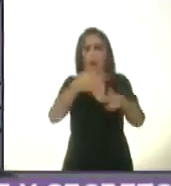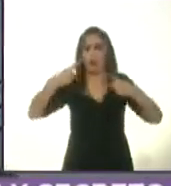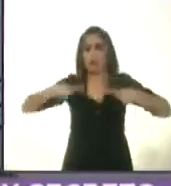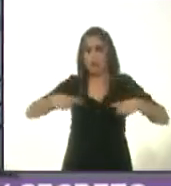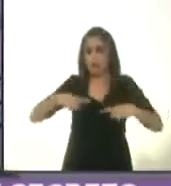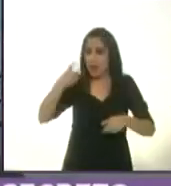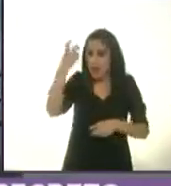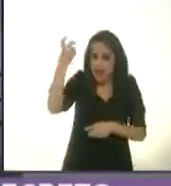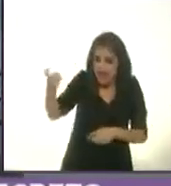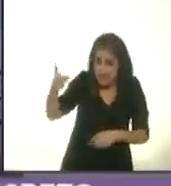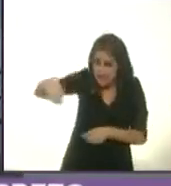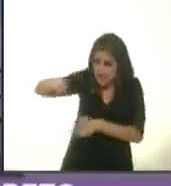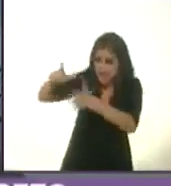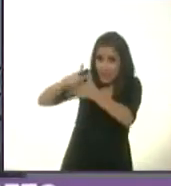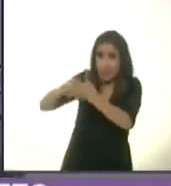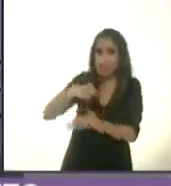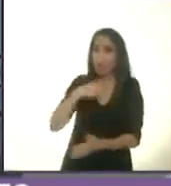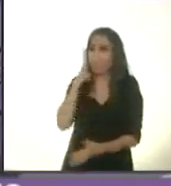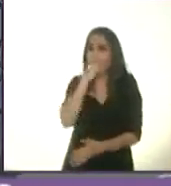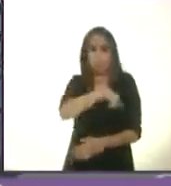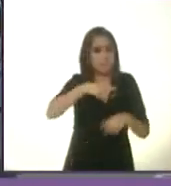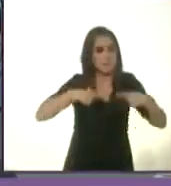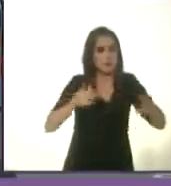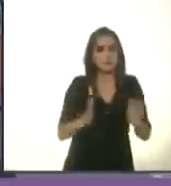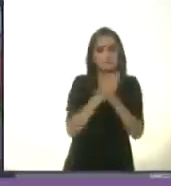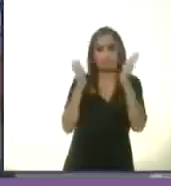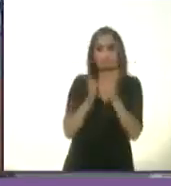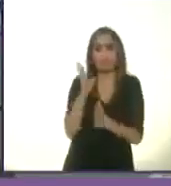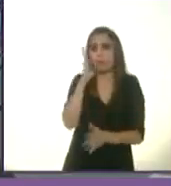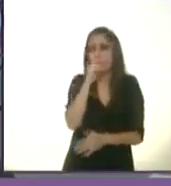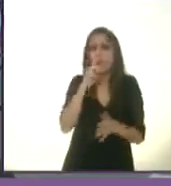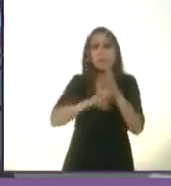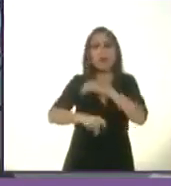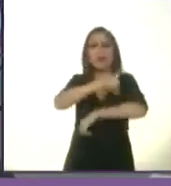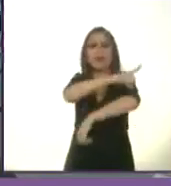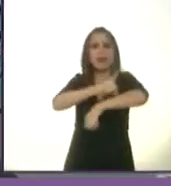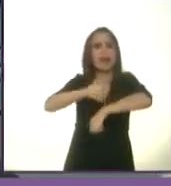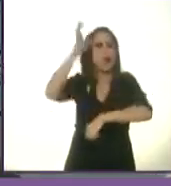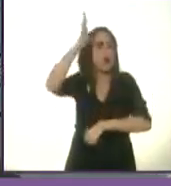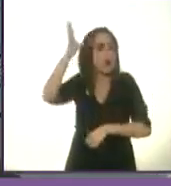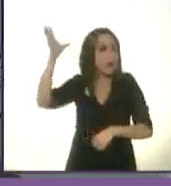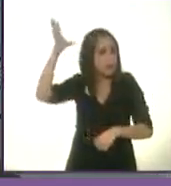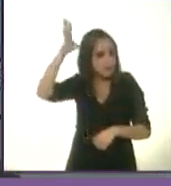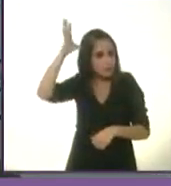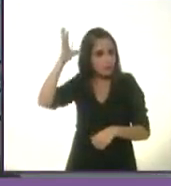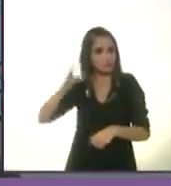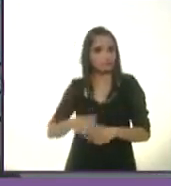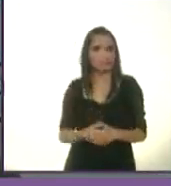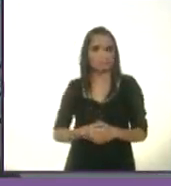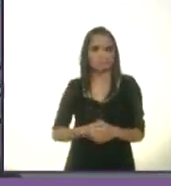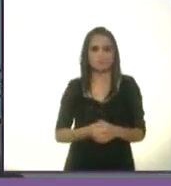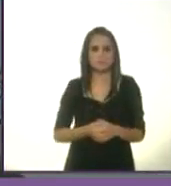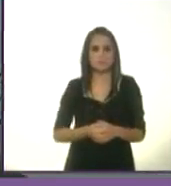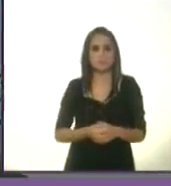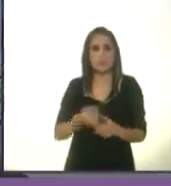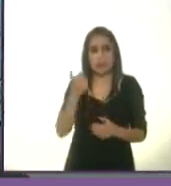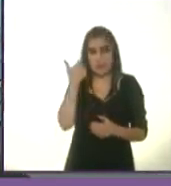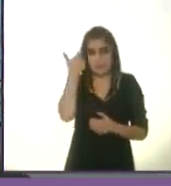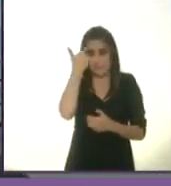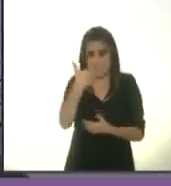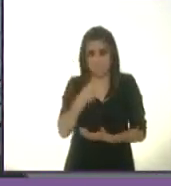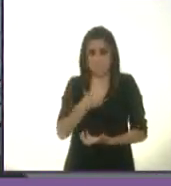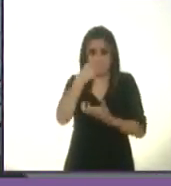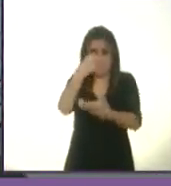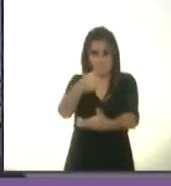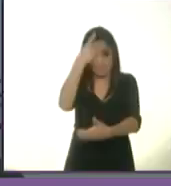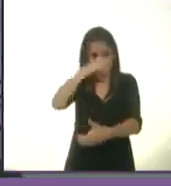eso inhibe esa participación claro ejemplo es en la delegación cuauhtémoc donde el presupuesto participativo